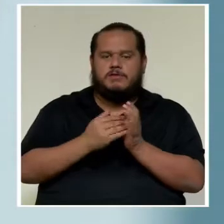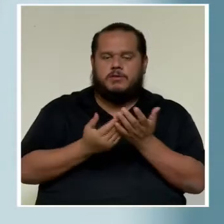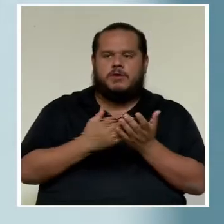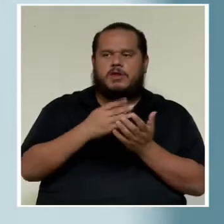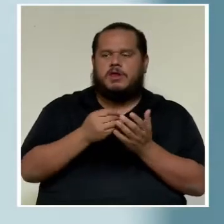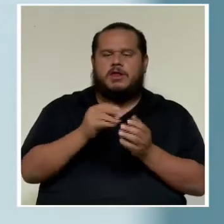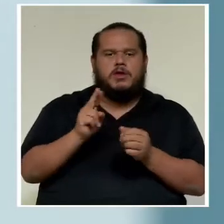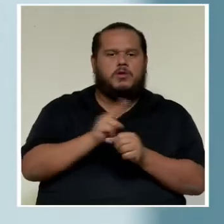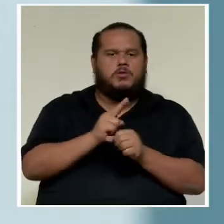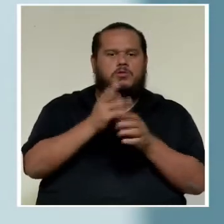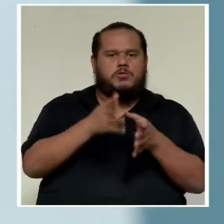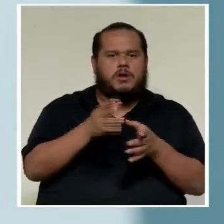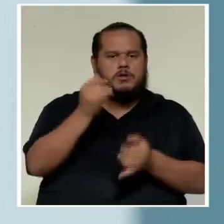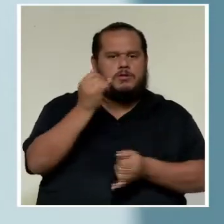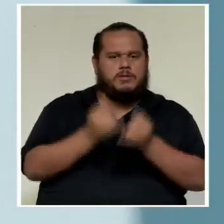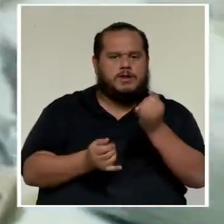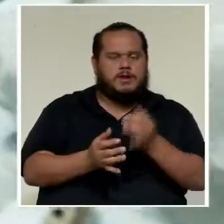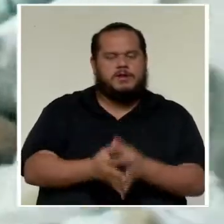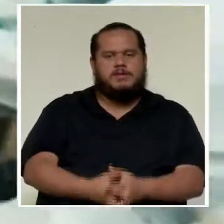usuarios finales.